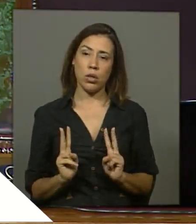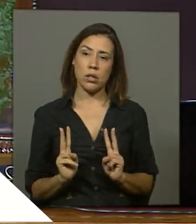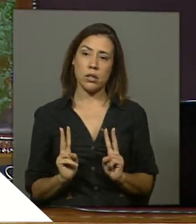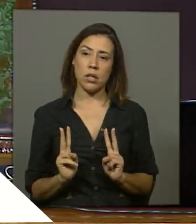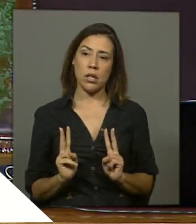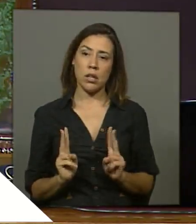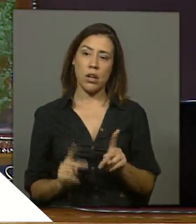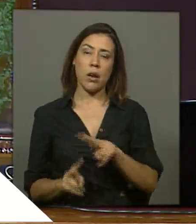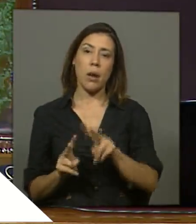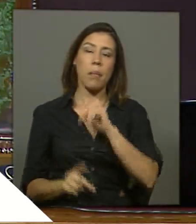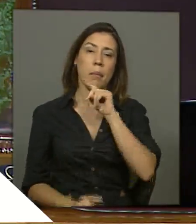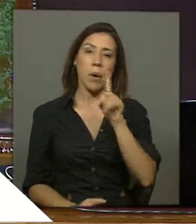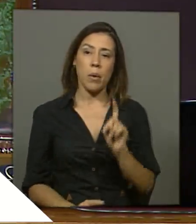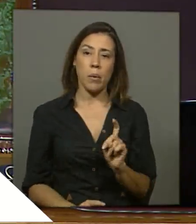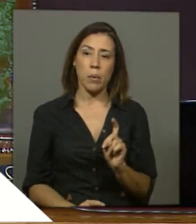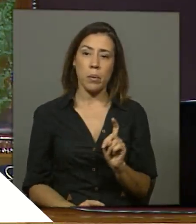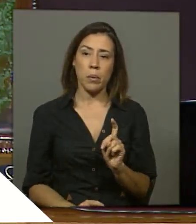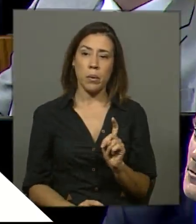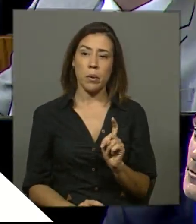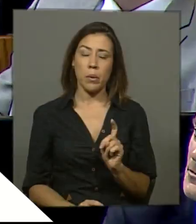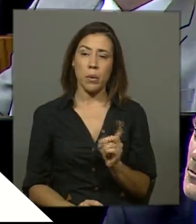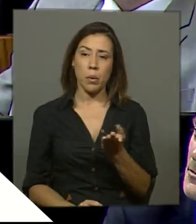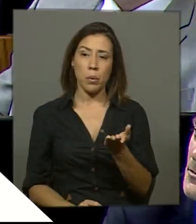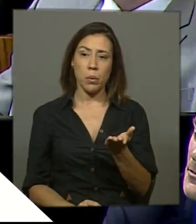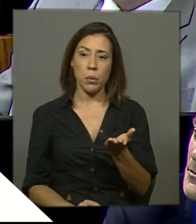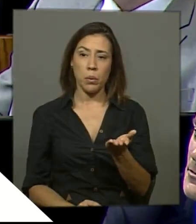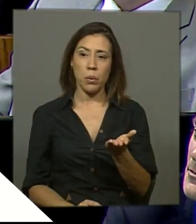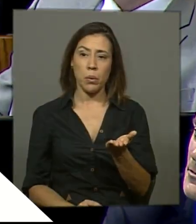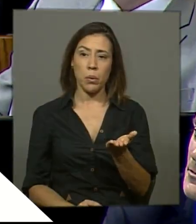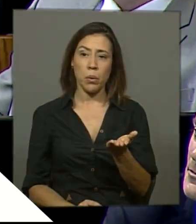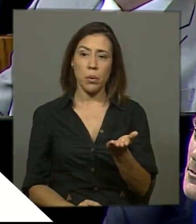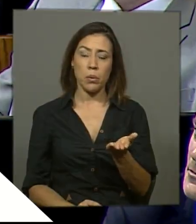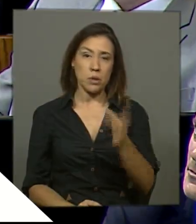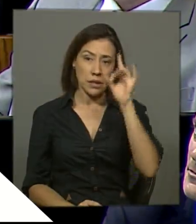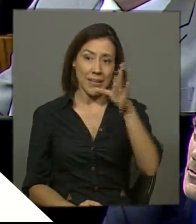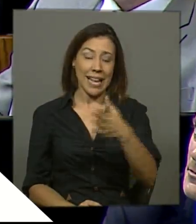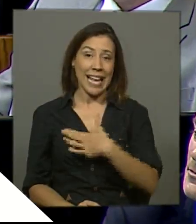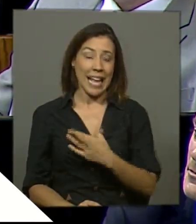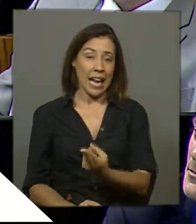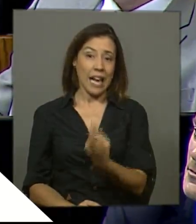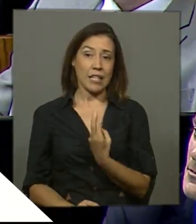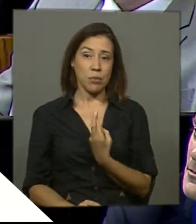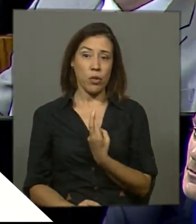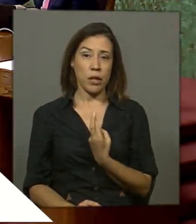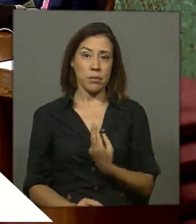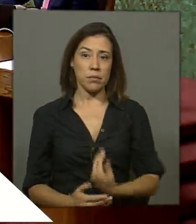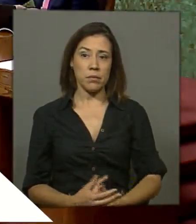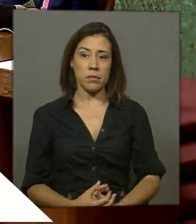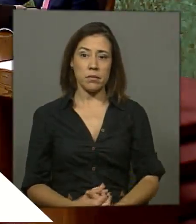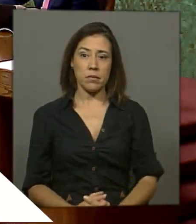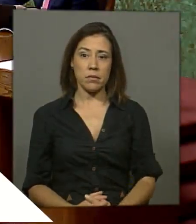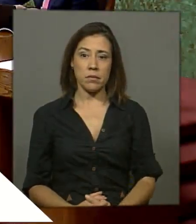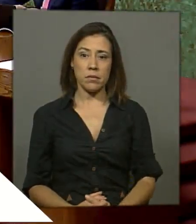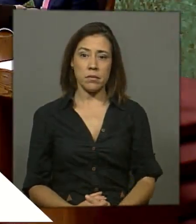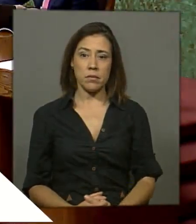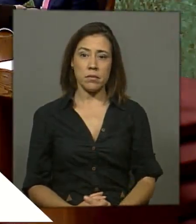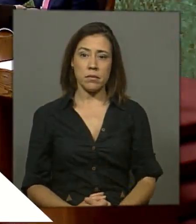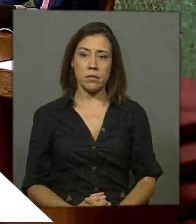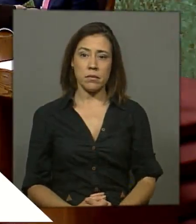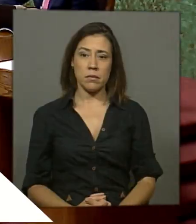está planteado presidente y Usted también sabe que el ministro quiere responder no no no